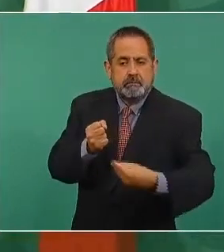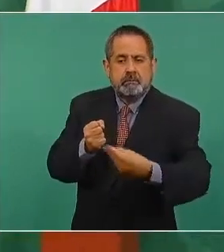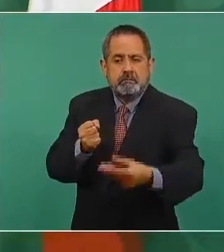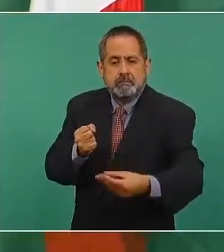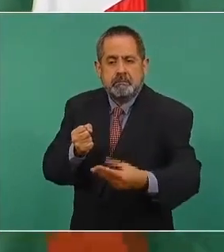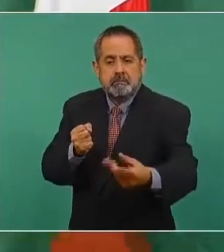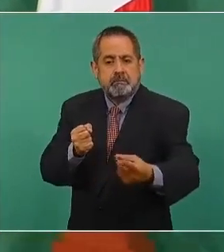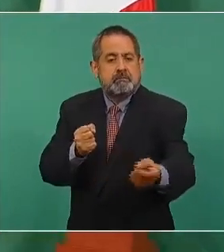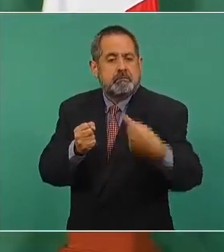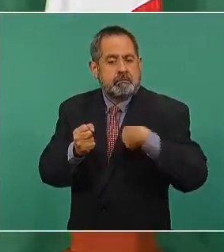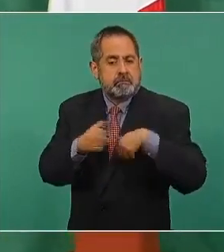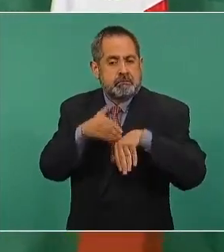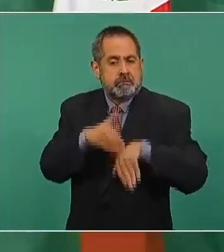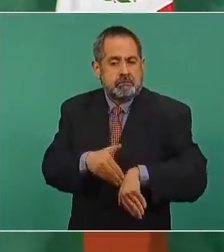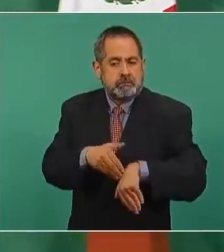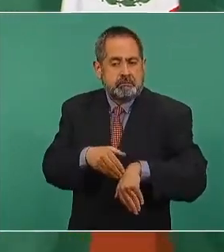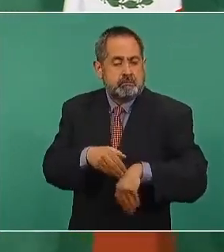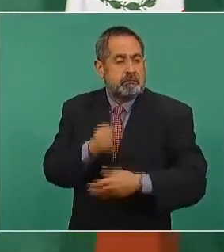conciencias.